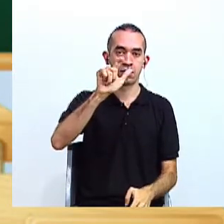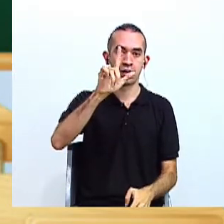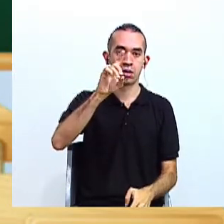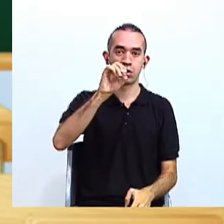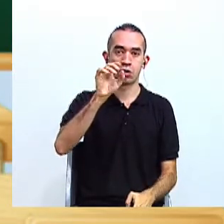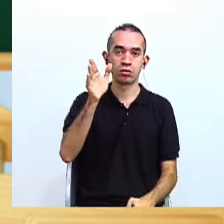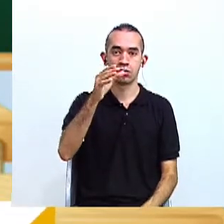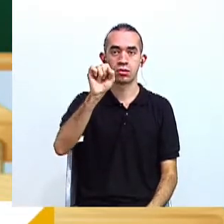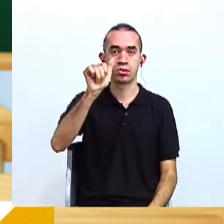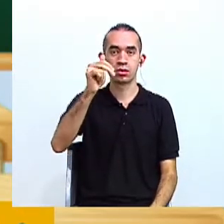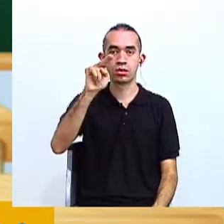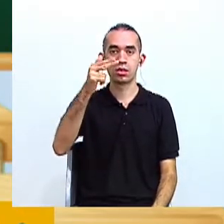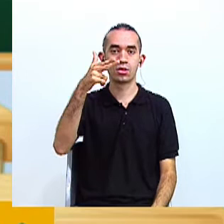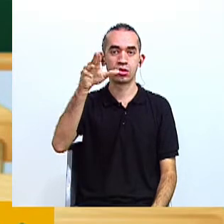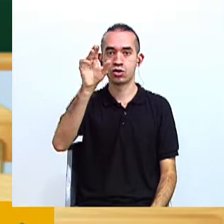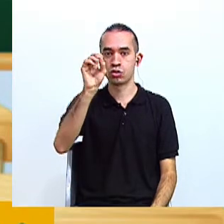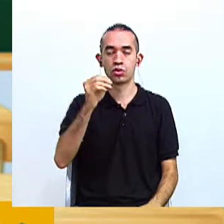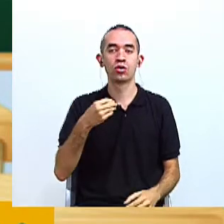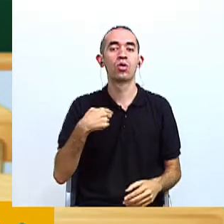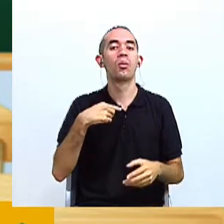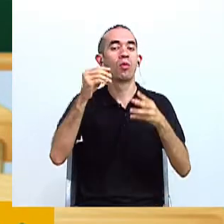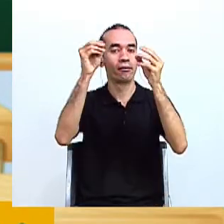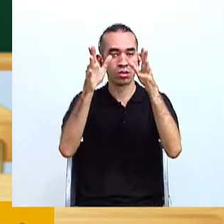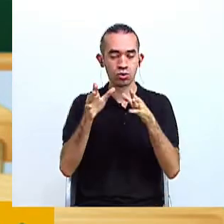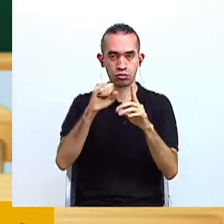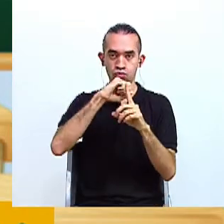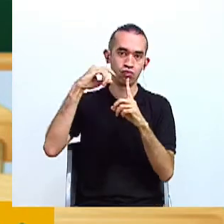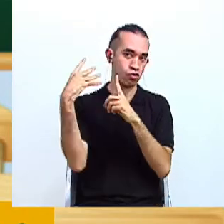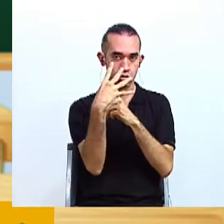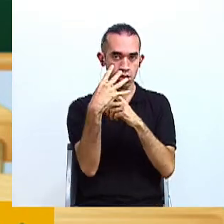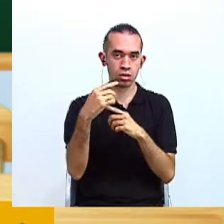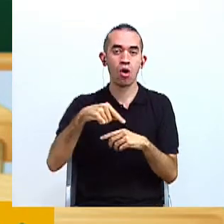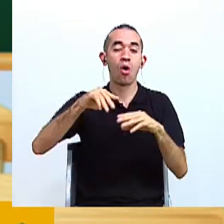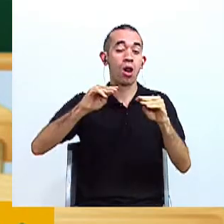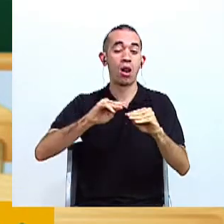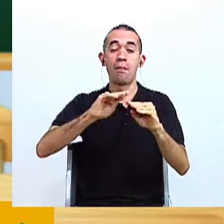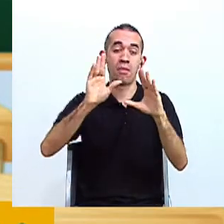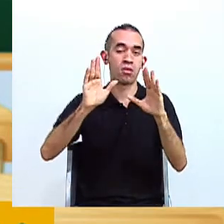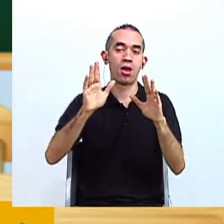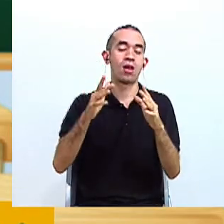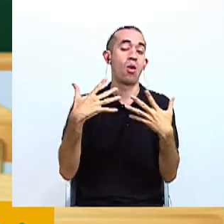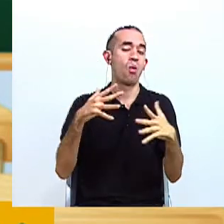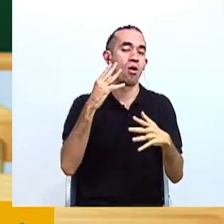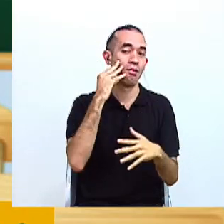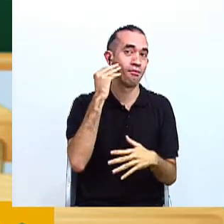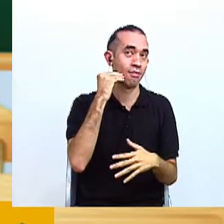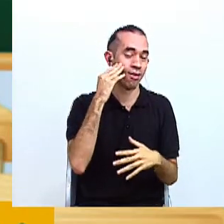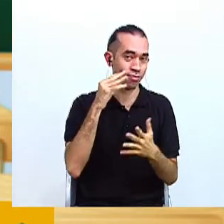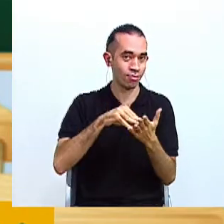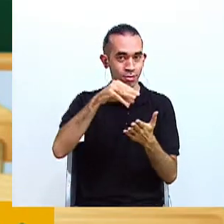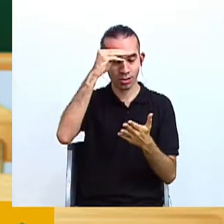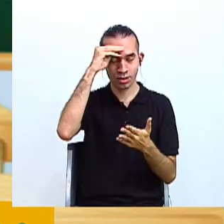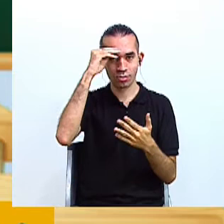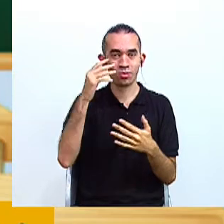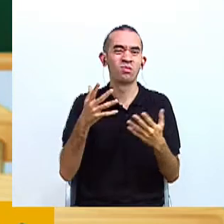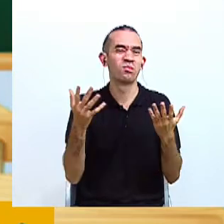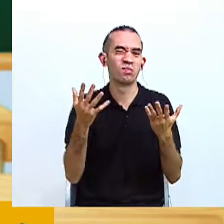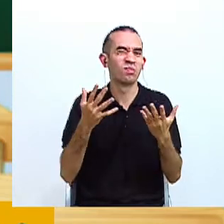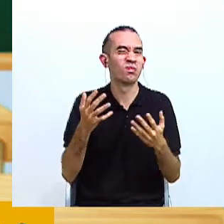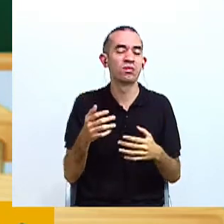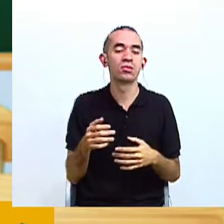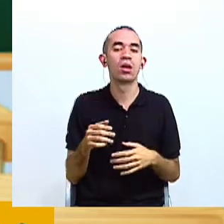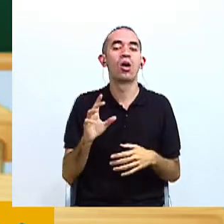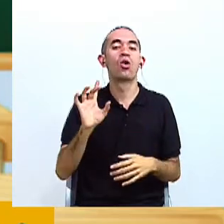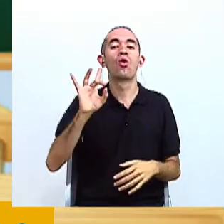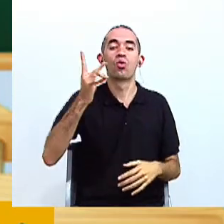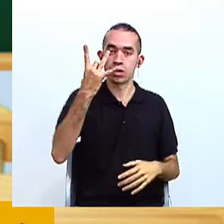profesor de Estudios Sociales. Y vengo a invitarte a que tengas esta mañana una gran experiencia de aprendizaje. Nos encontramos en el